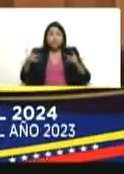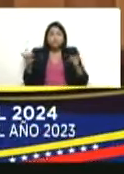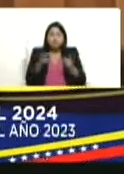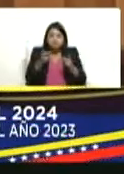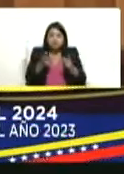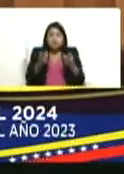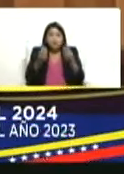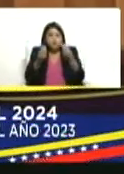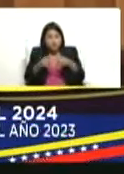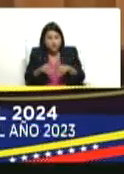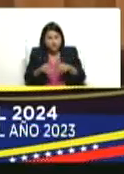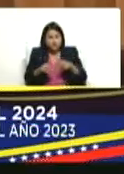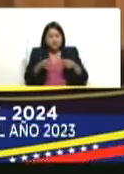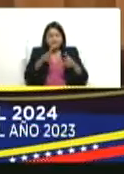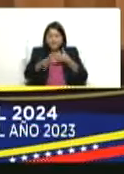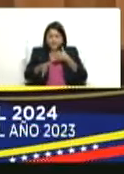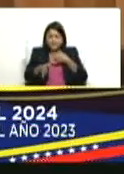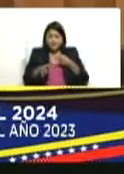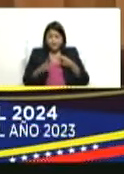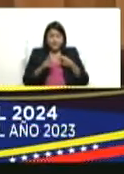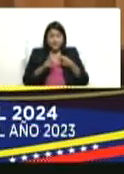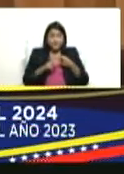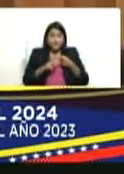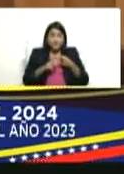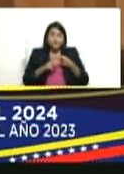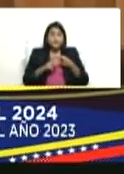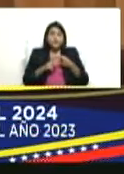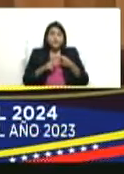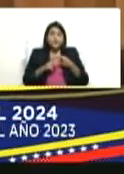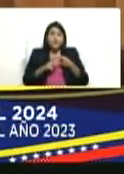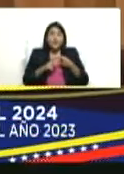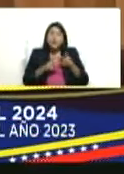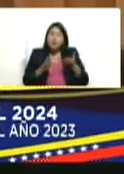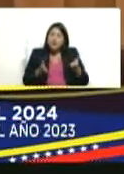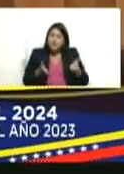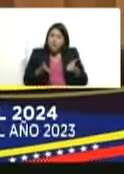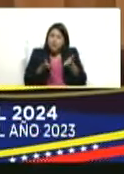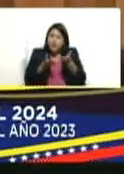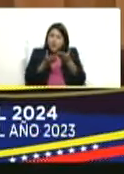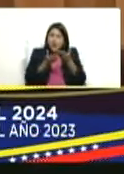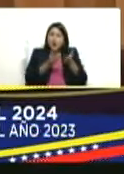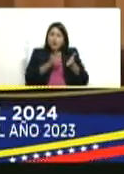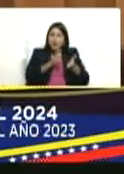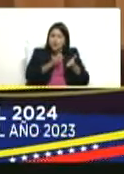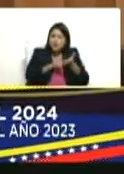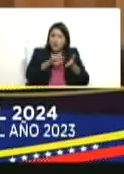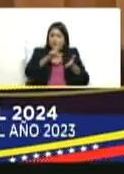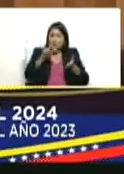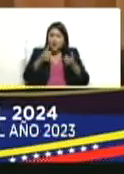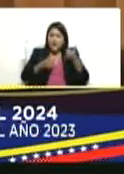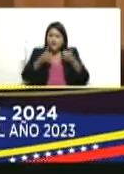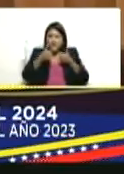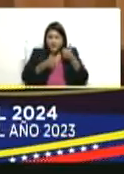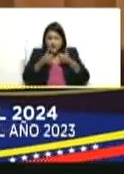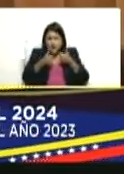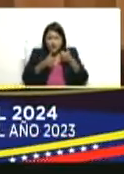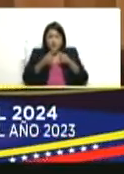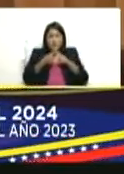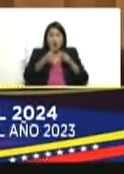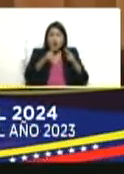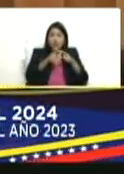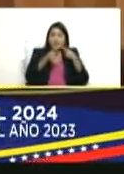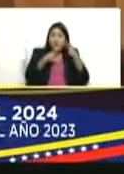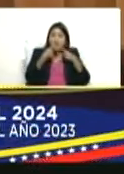acordaron que, dos puntos, se promoverá la autorización a todos los candidatos presidenciales y partidos